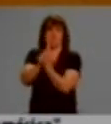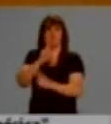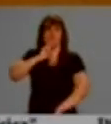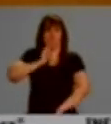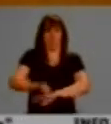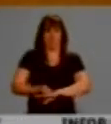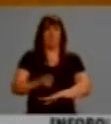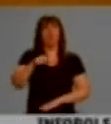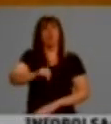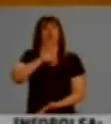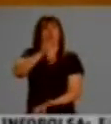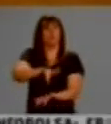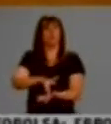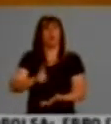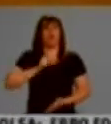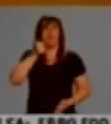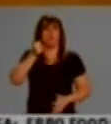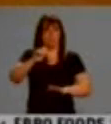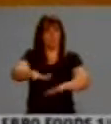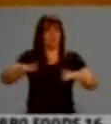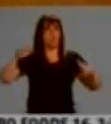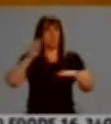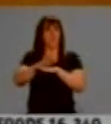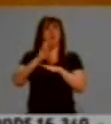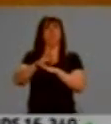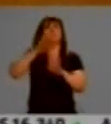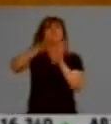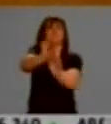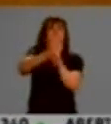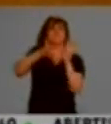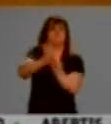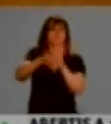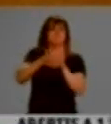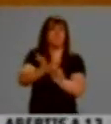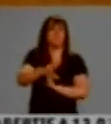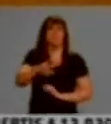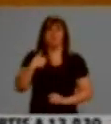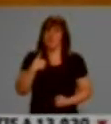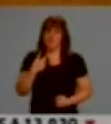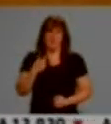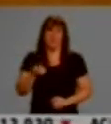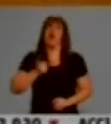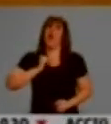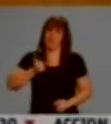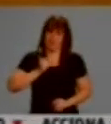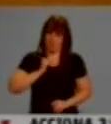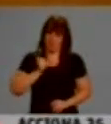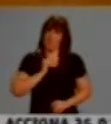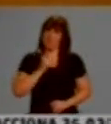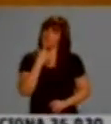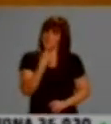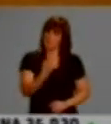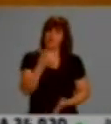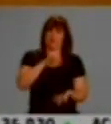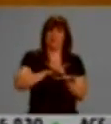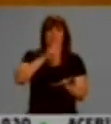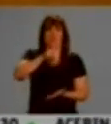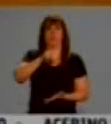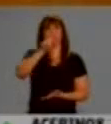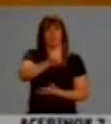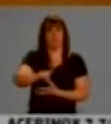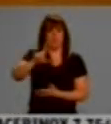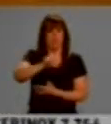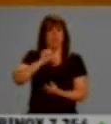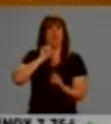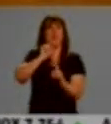de decir hoy en el Parlamento la verdad. No la desperdicie. Se lo dije el día 2 de julio en un debate en el